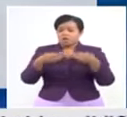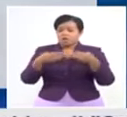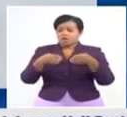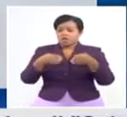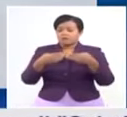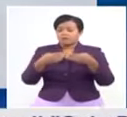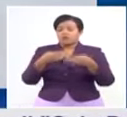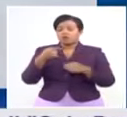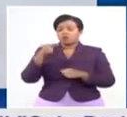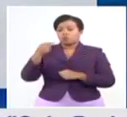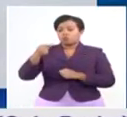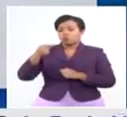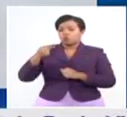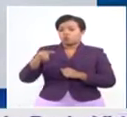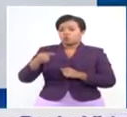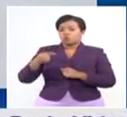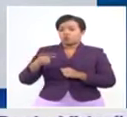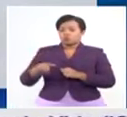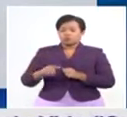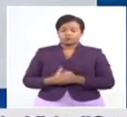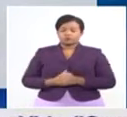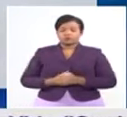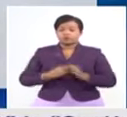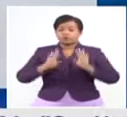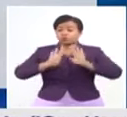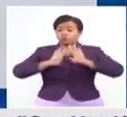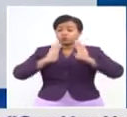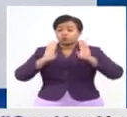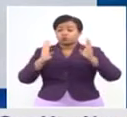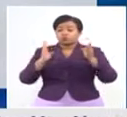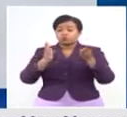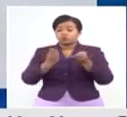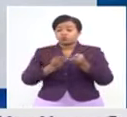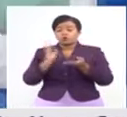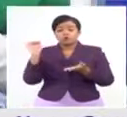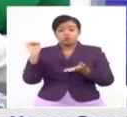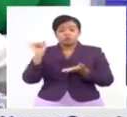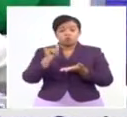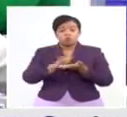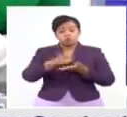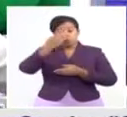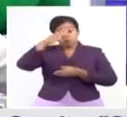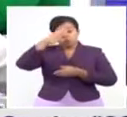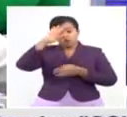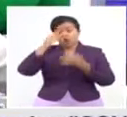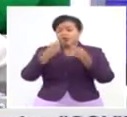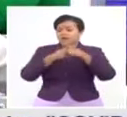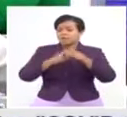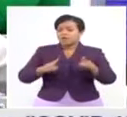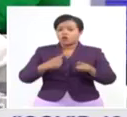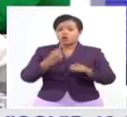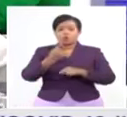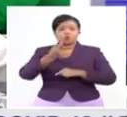uno de ellos. Todos viajeros cubanos, excepto una turista